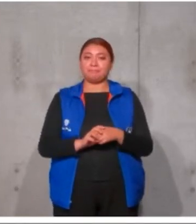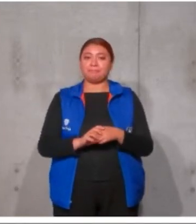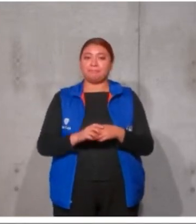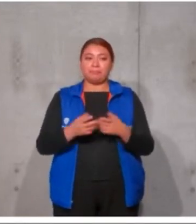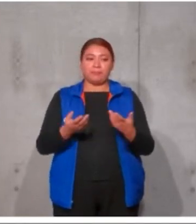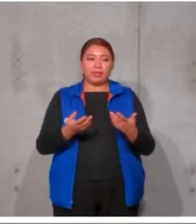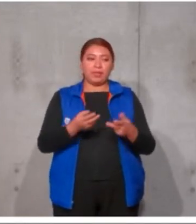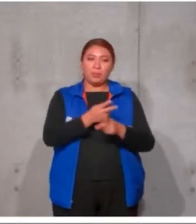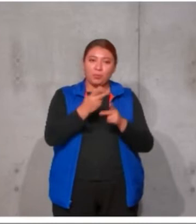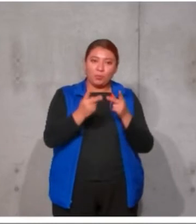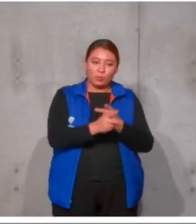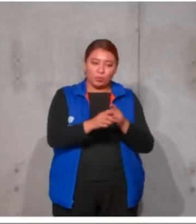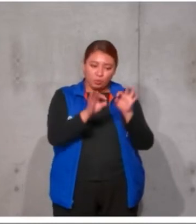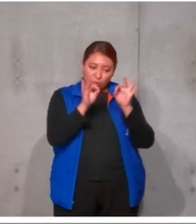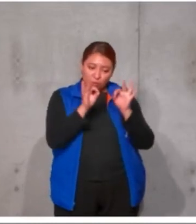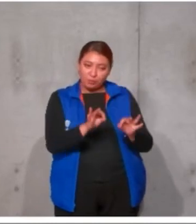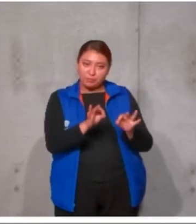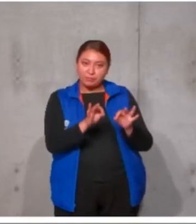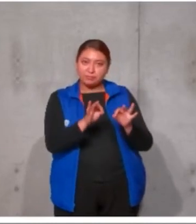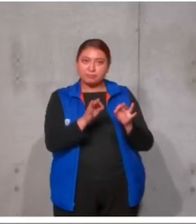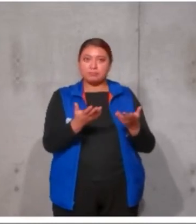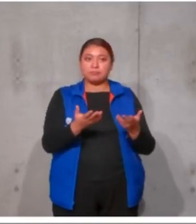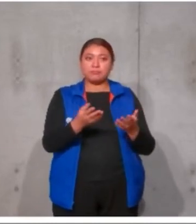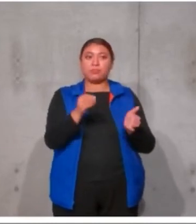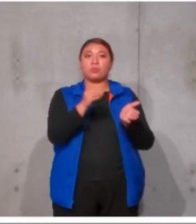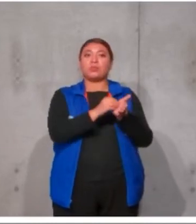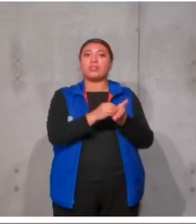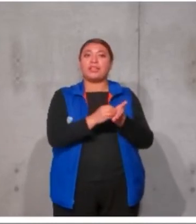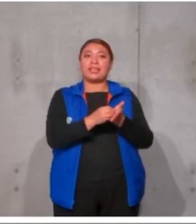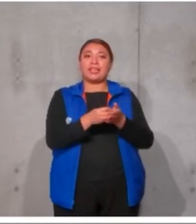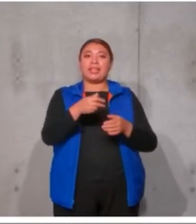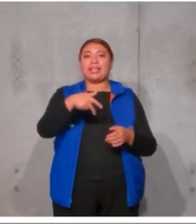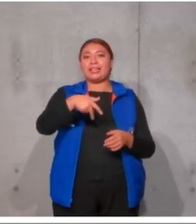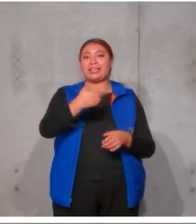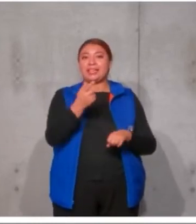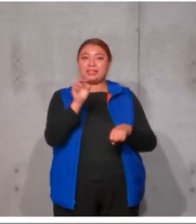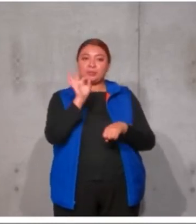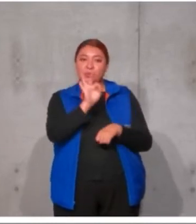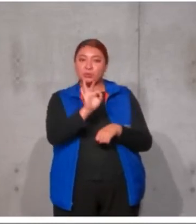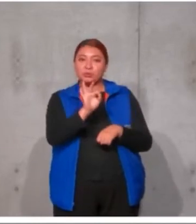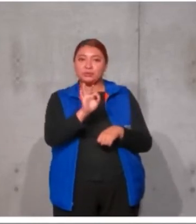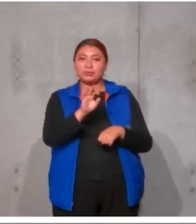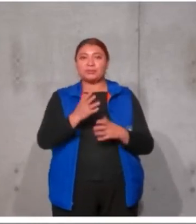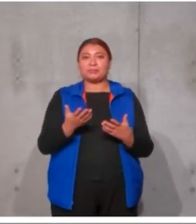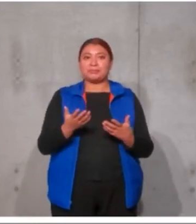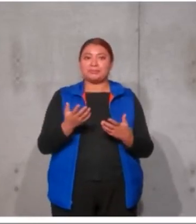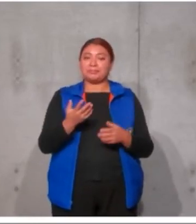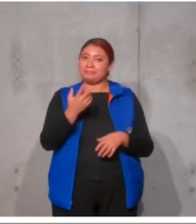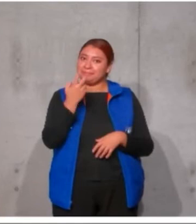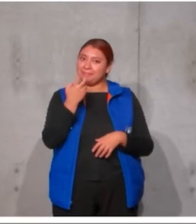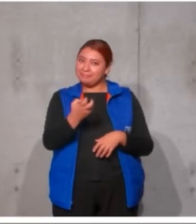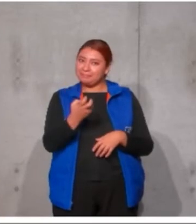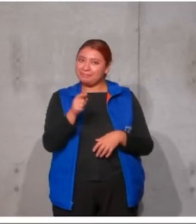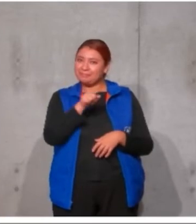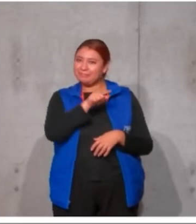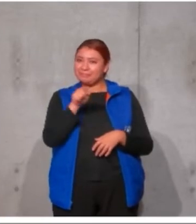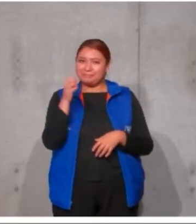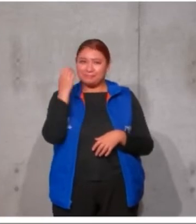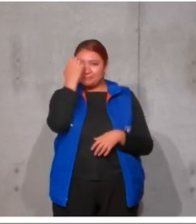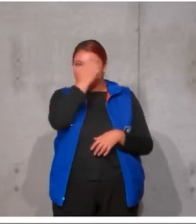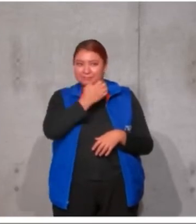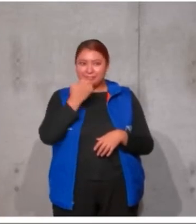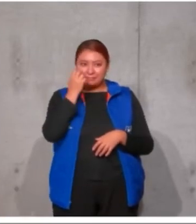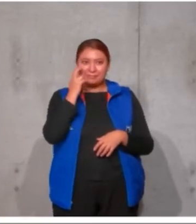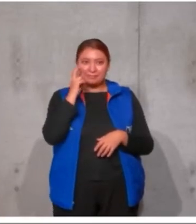la calidad es el tema que obtuvo 13 puntos contra los 5 que le da la